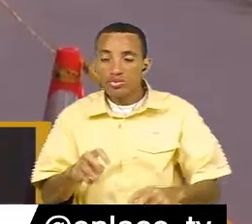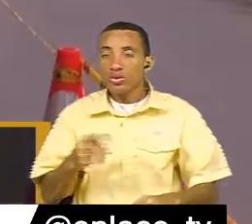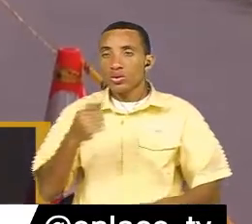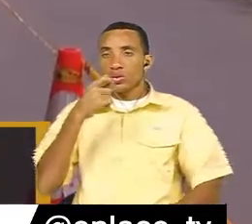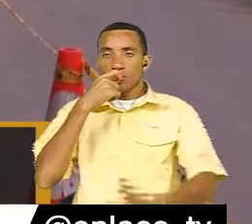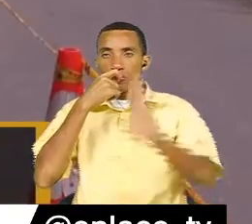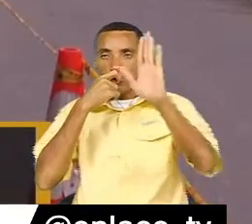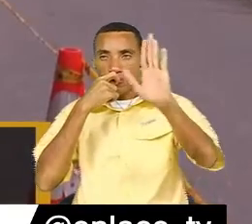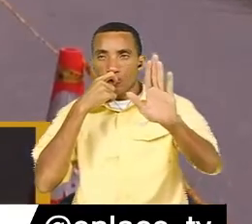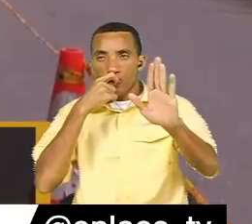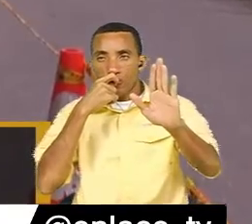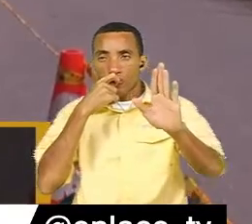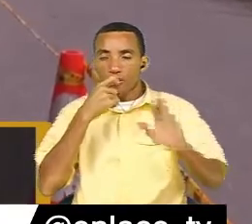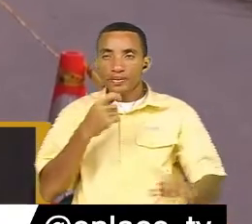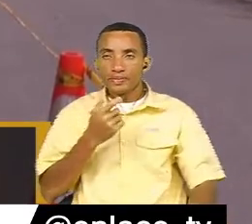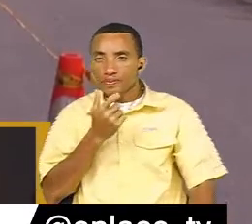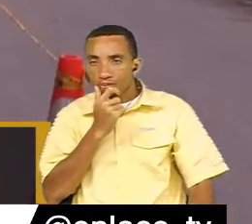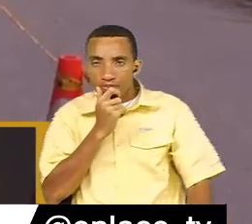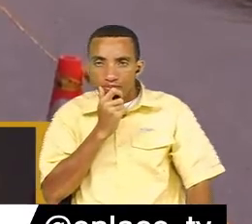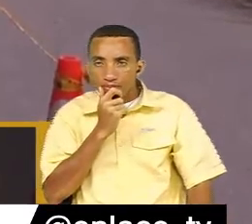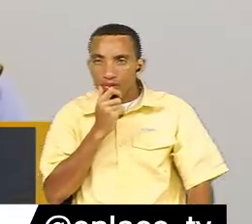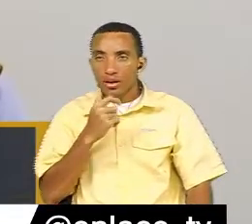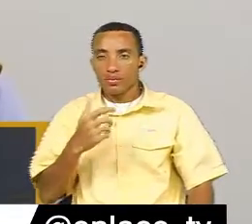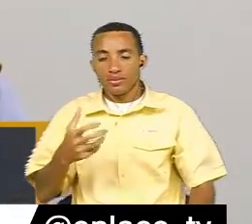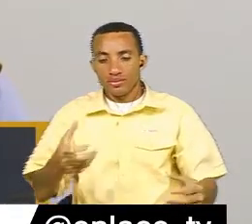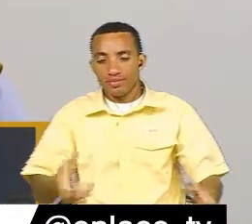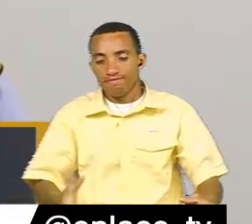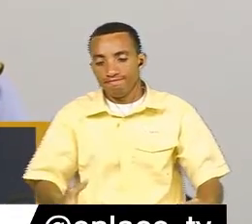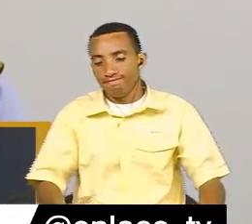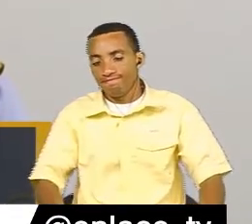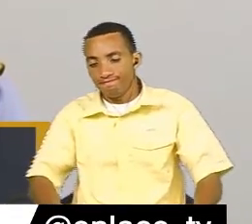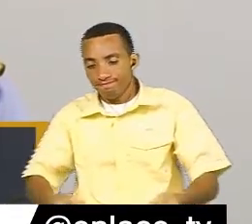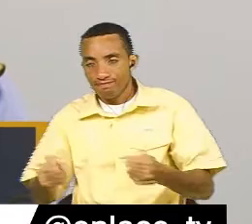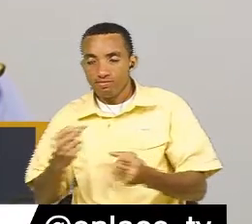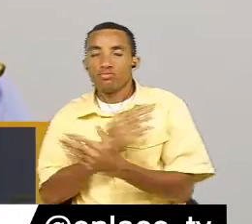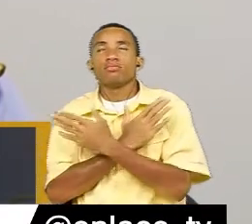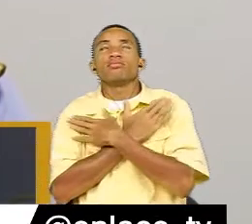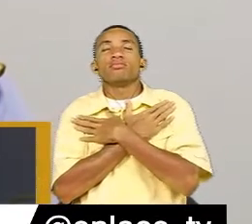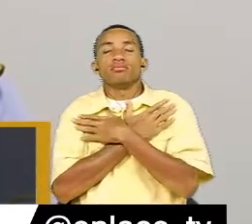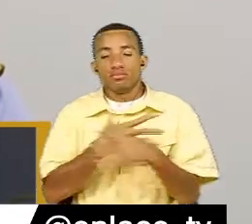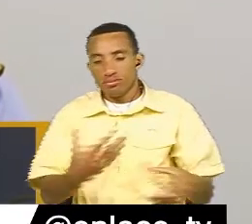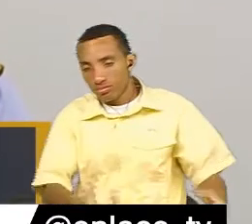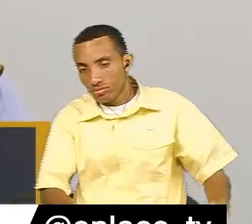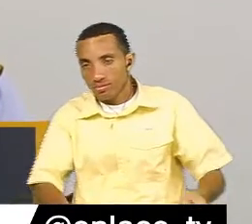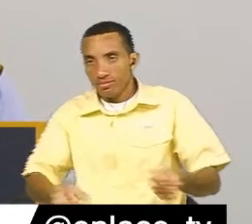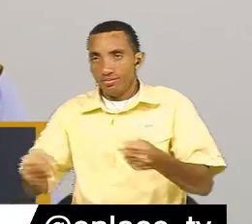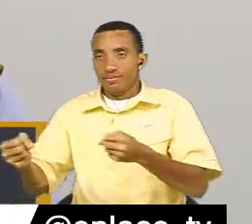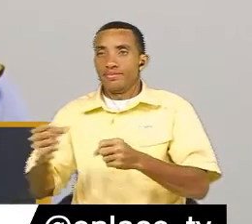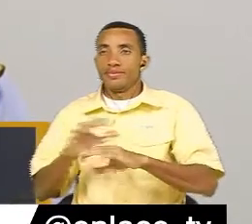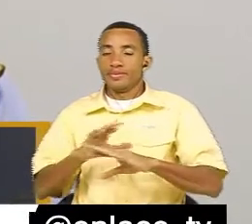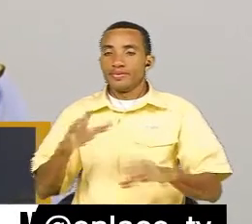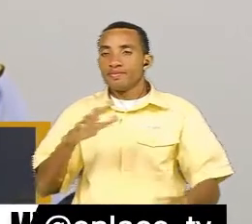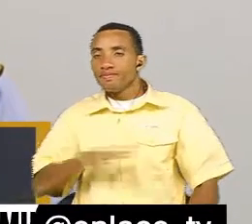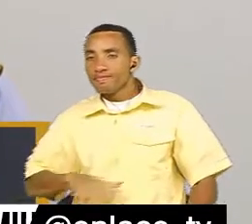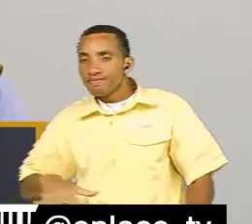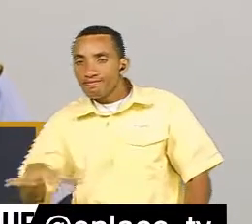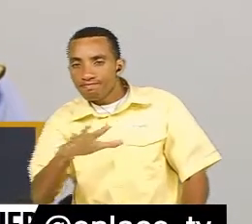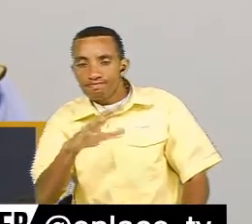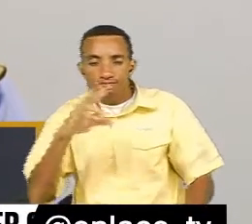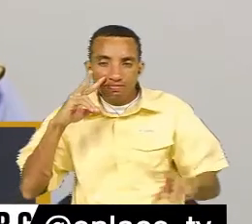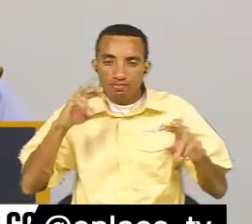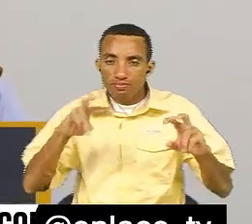están efectuando el levantamiento del cadáver y están haciendo la labor de campo, entonces eso es